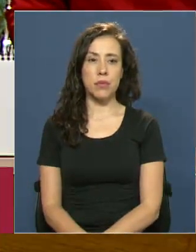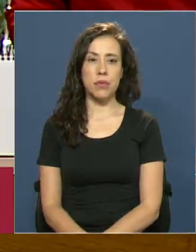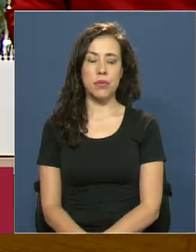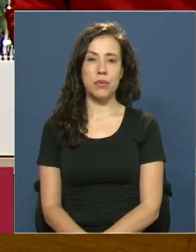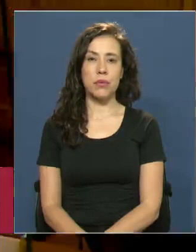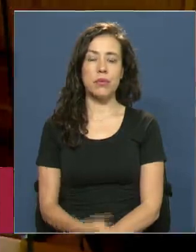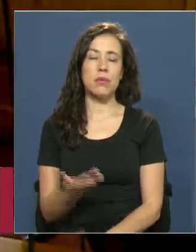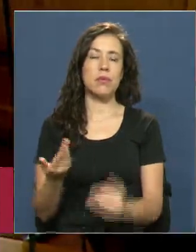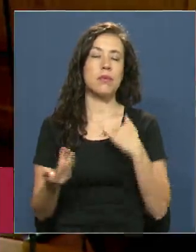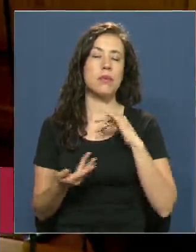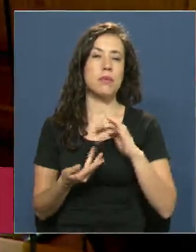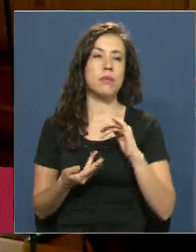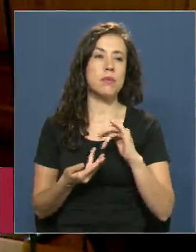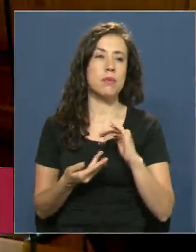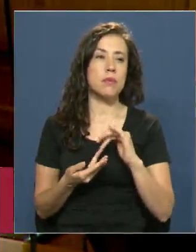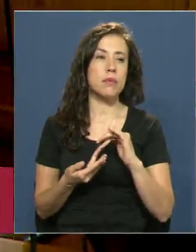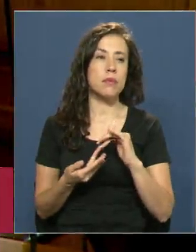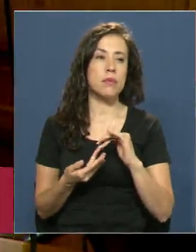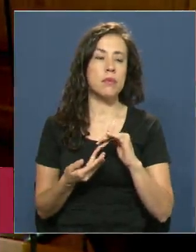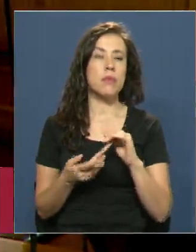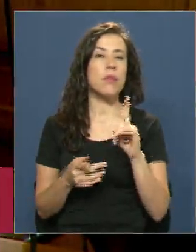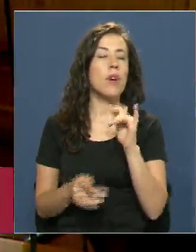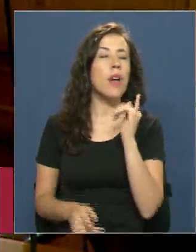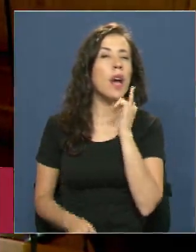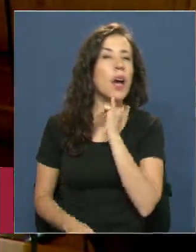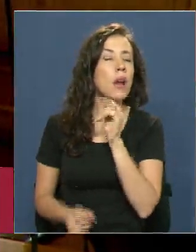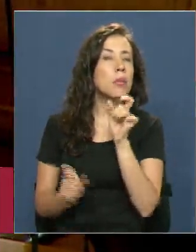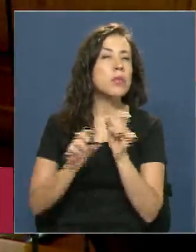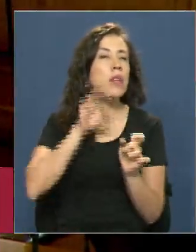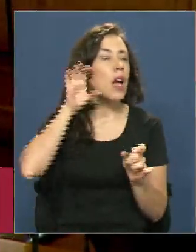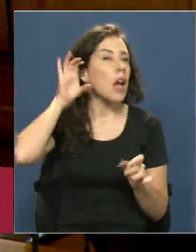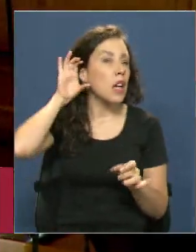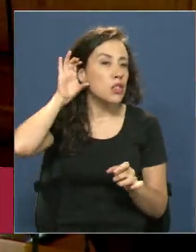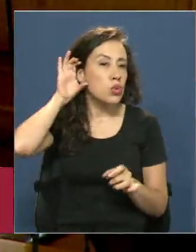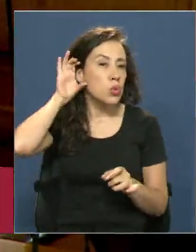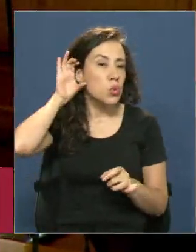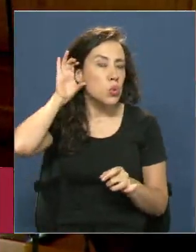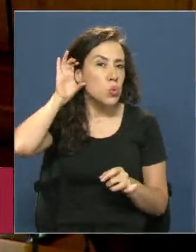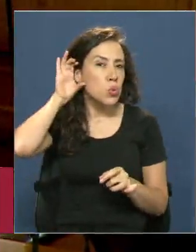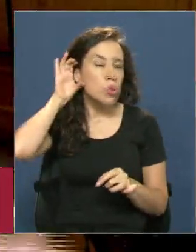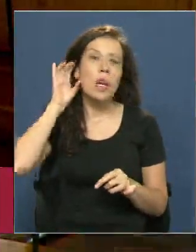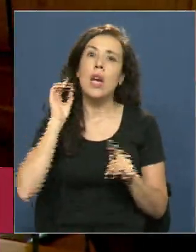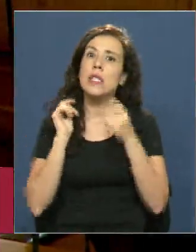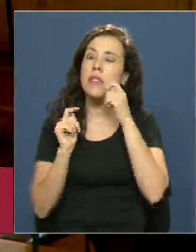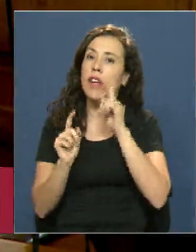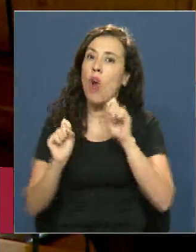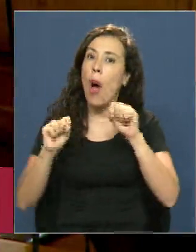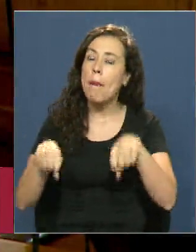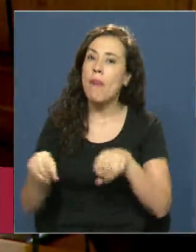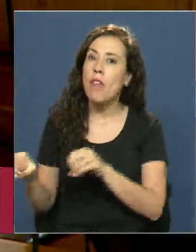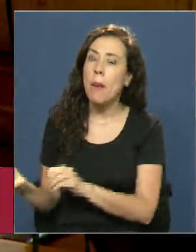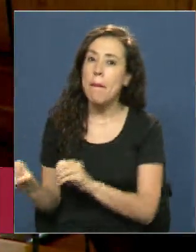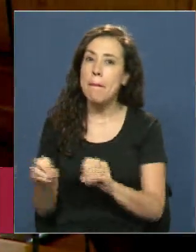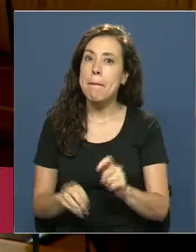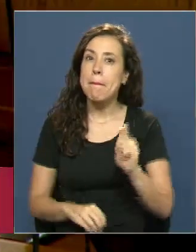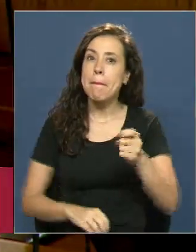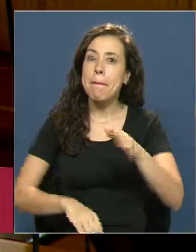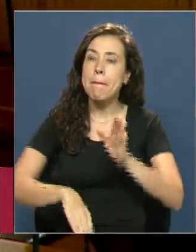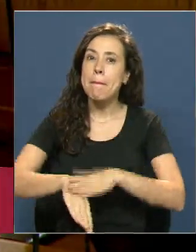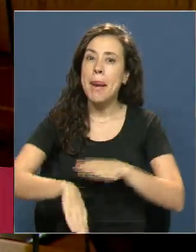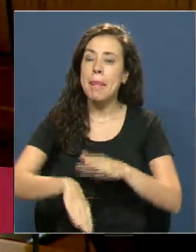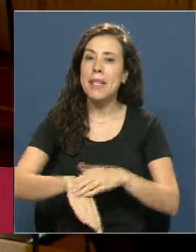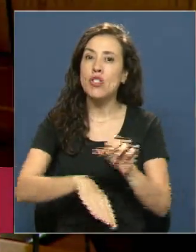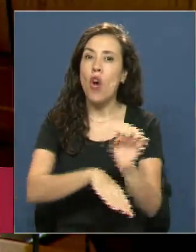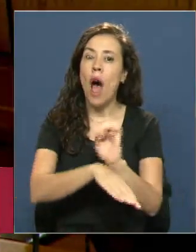Le pido excusa, presidente, pero para no inducir error a quienes están escuchando, no hemos aprobado la prórroga del pago de los permisos de